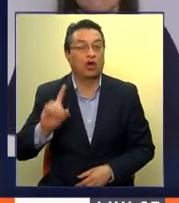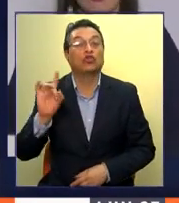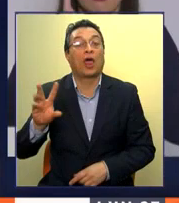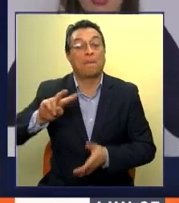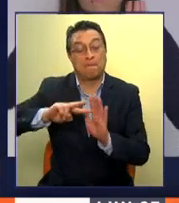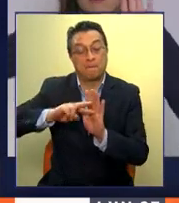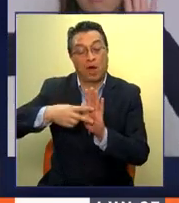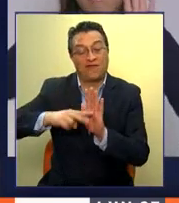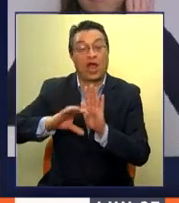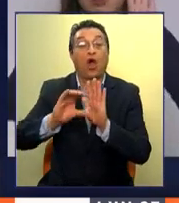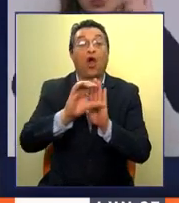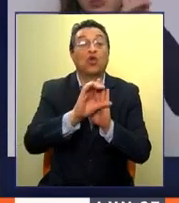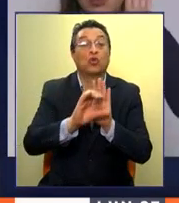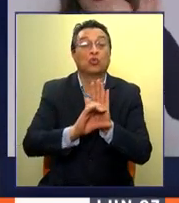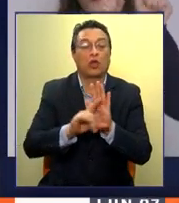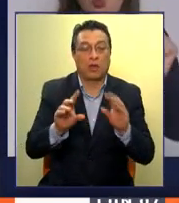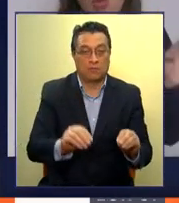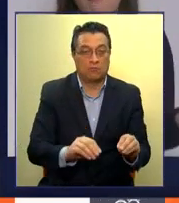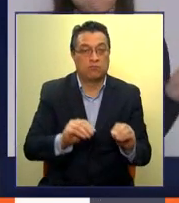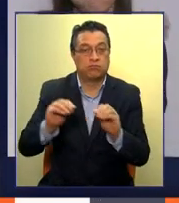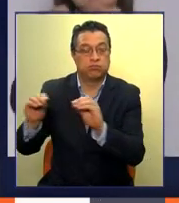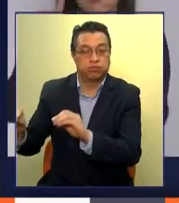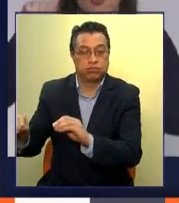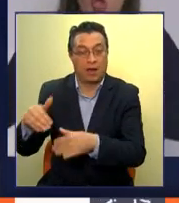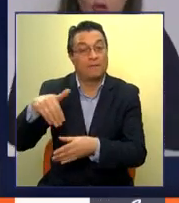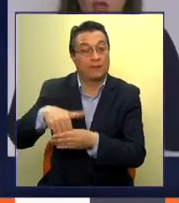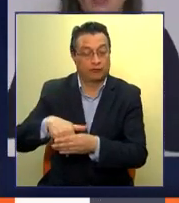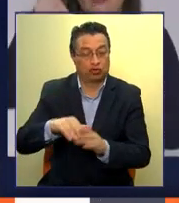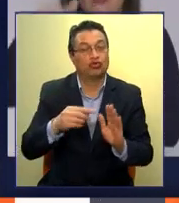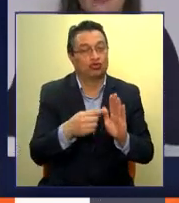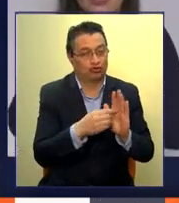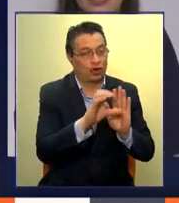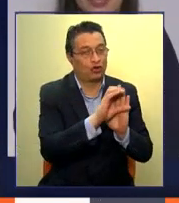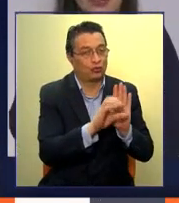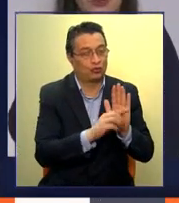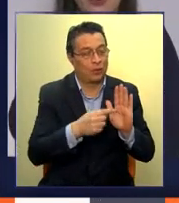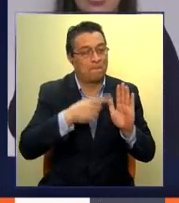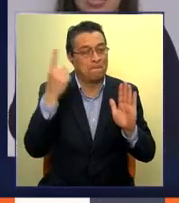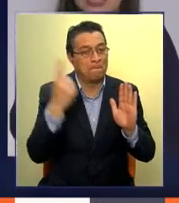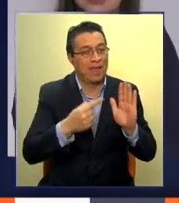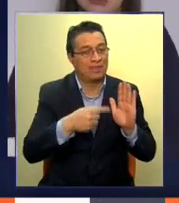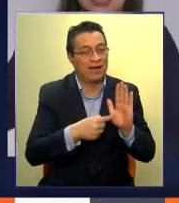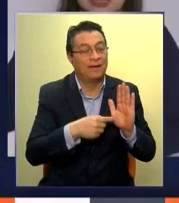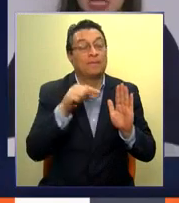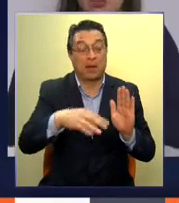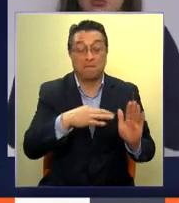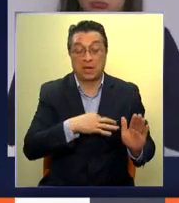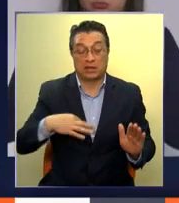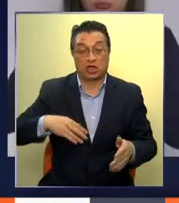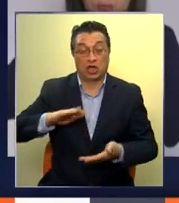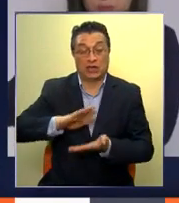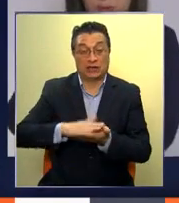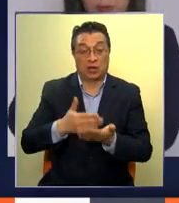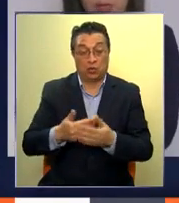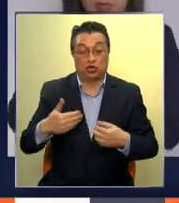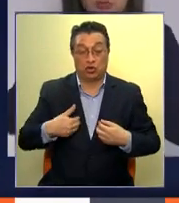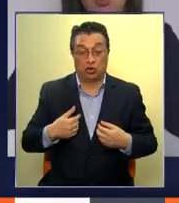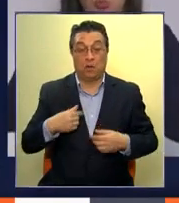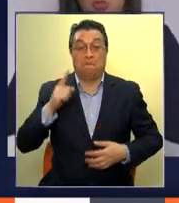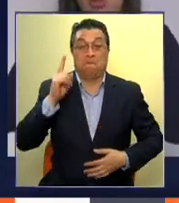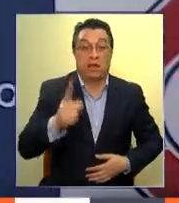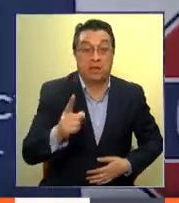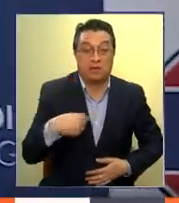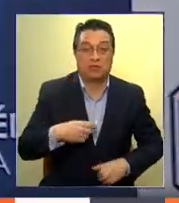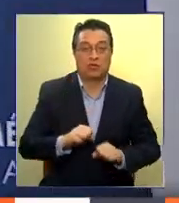para una postergación del plebiscito por lo tanto en este como ministerio de salud no es algo que como autoridad podemos